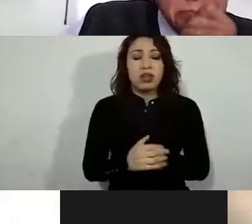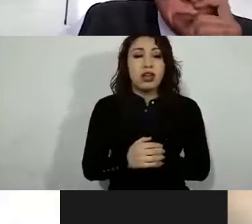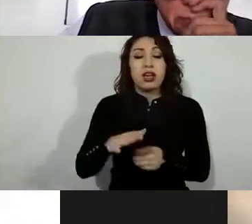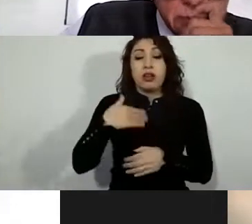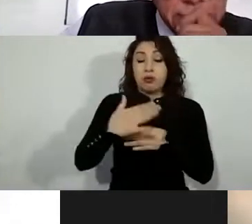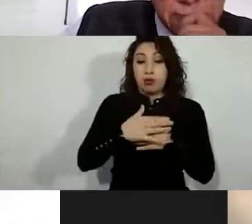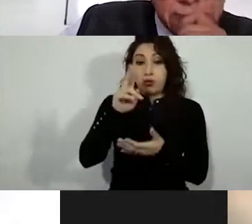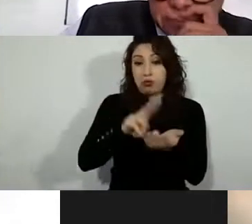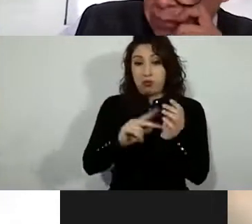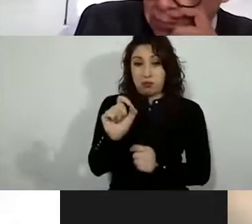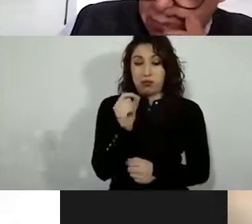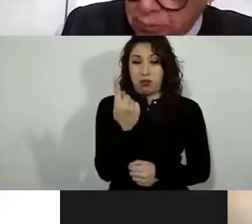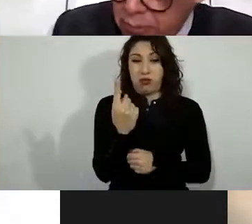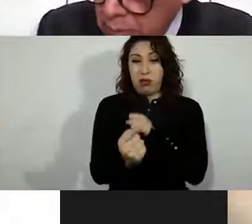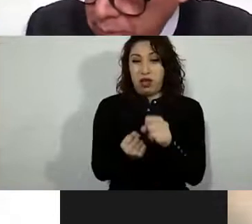que